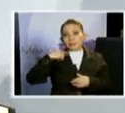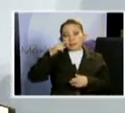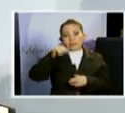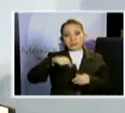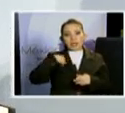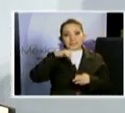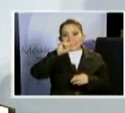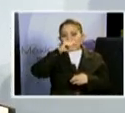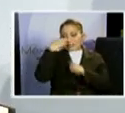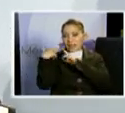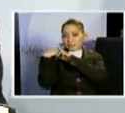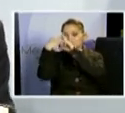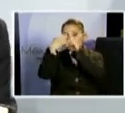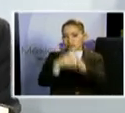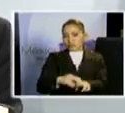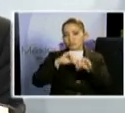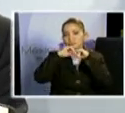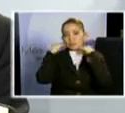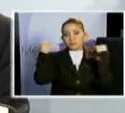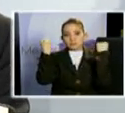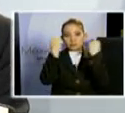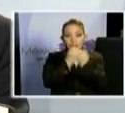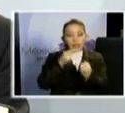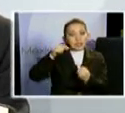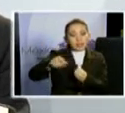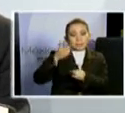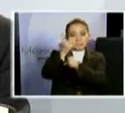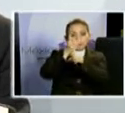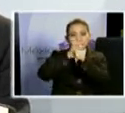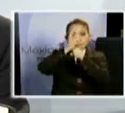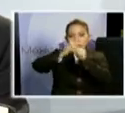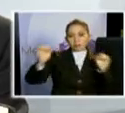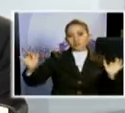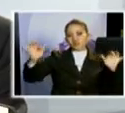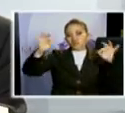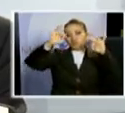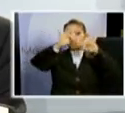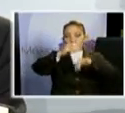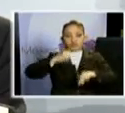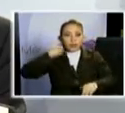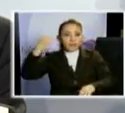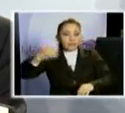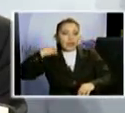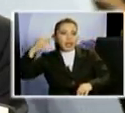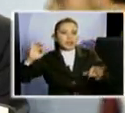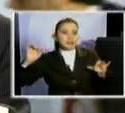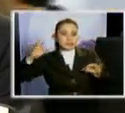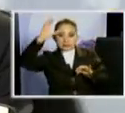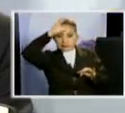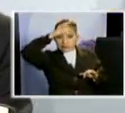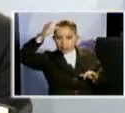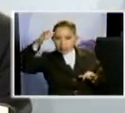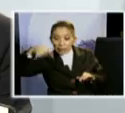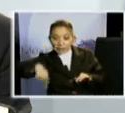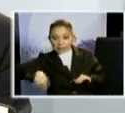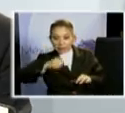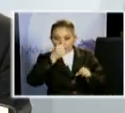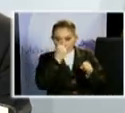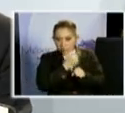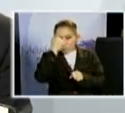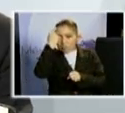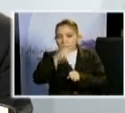del 70 aniversario de la organización, que convocará a una serie de conferencias y seminarios científicos este año para